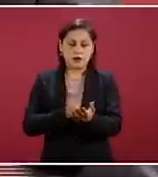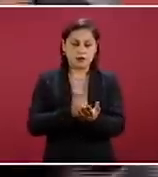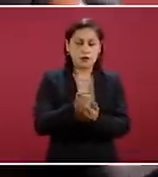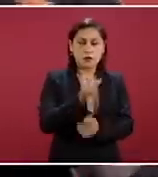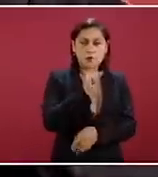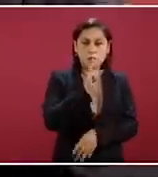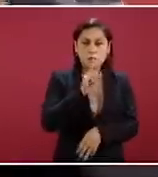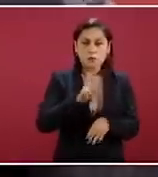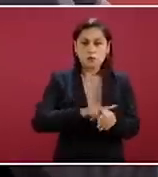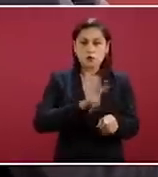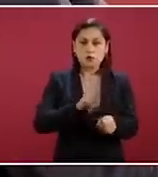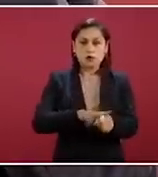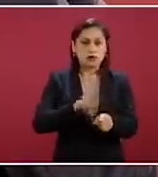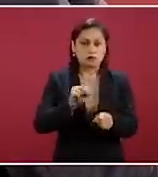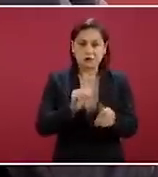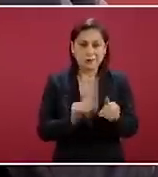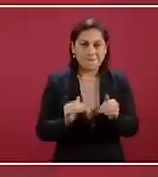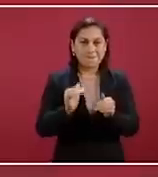Y así,